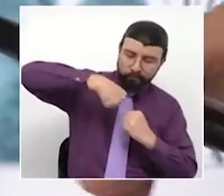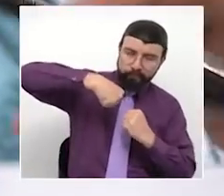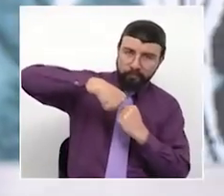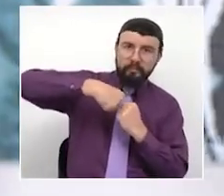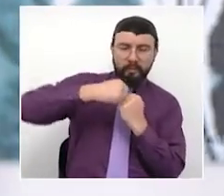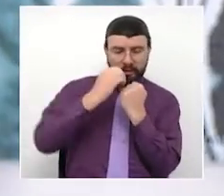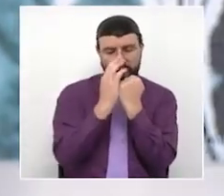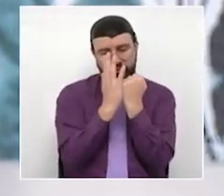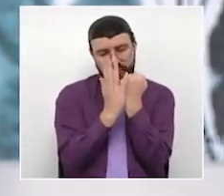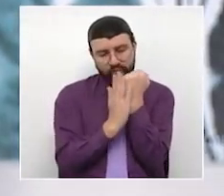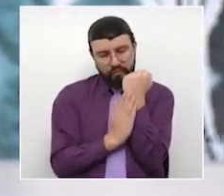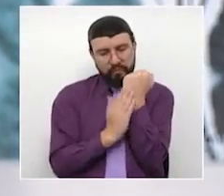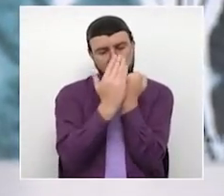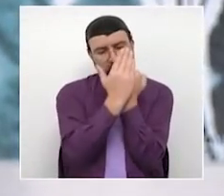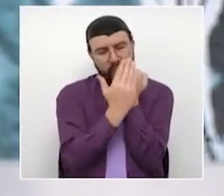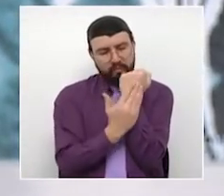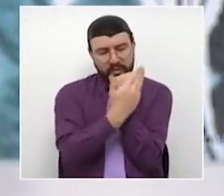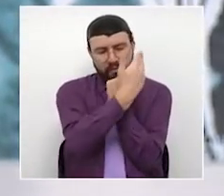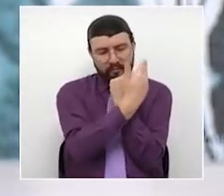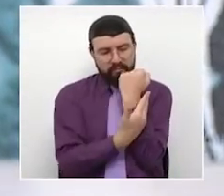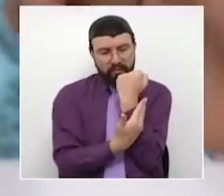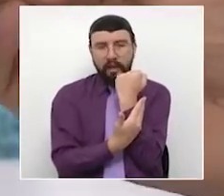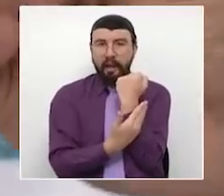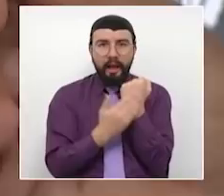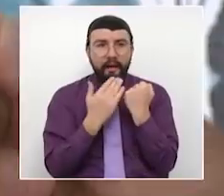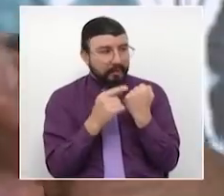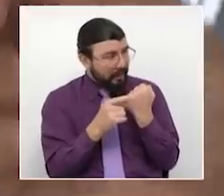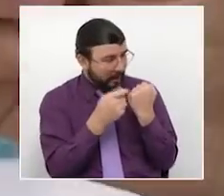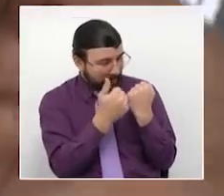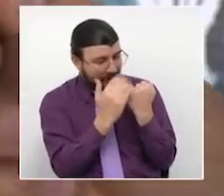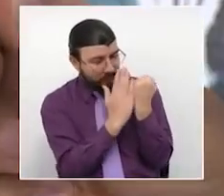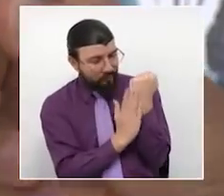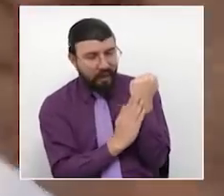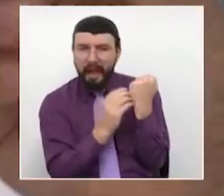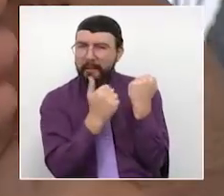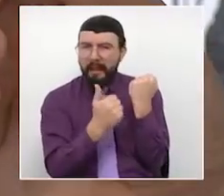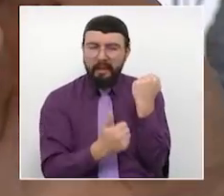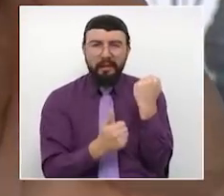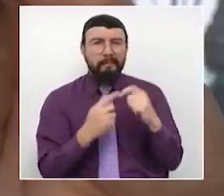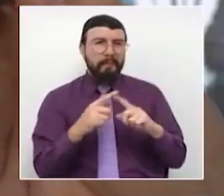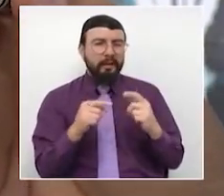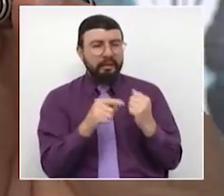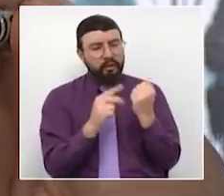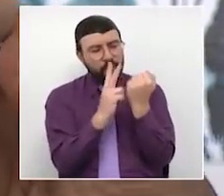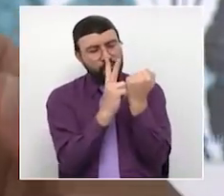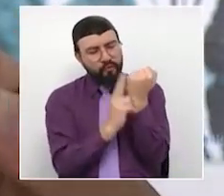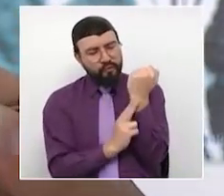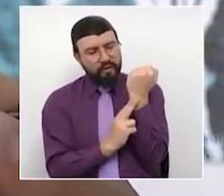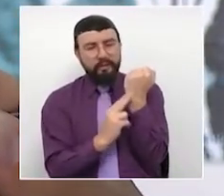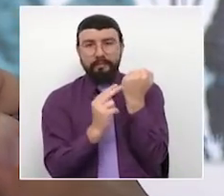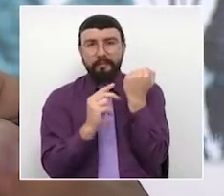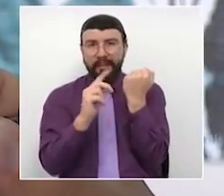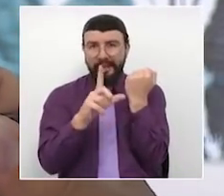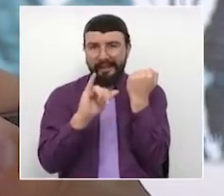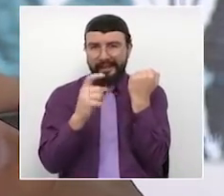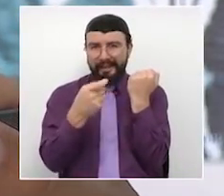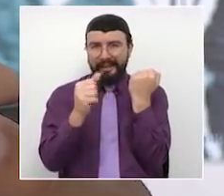a veces, el paciente se empieza a mejorar de esto, pero estos ligamentos, mire, el ligamento colateral